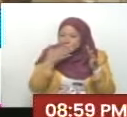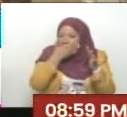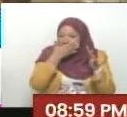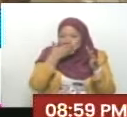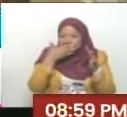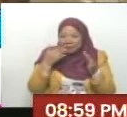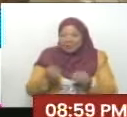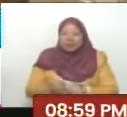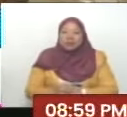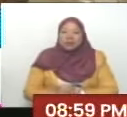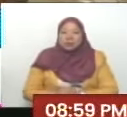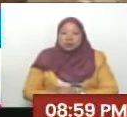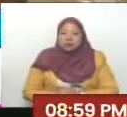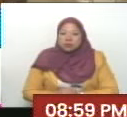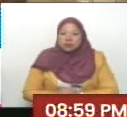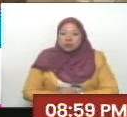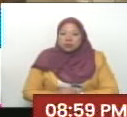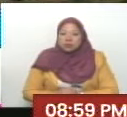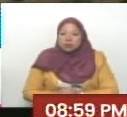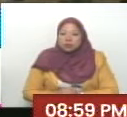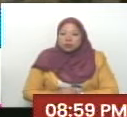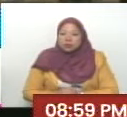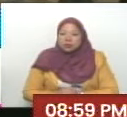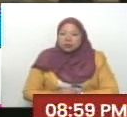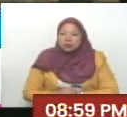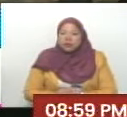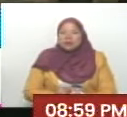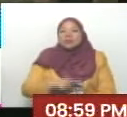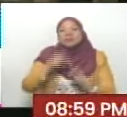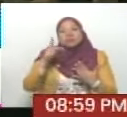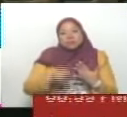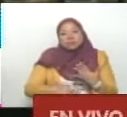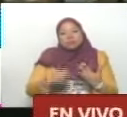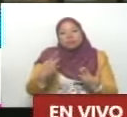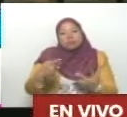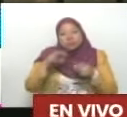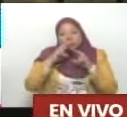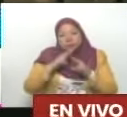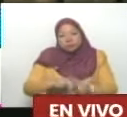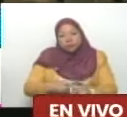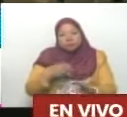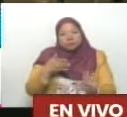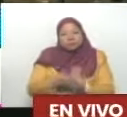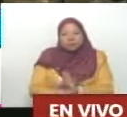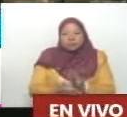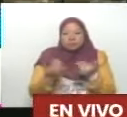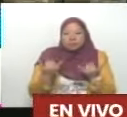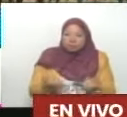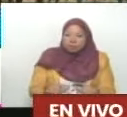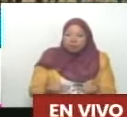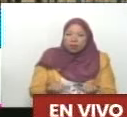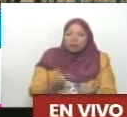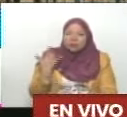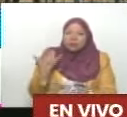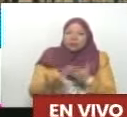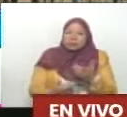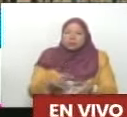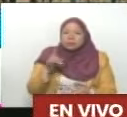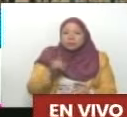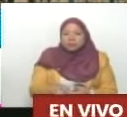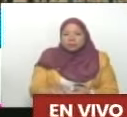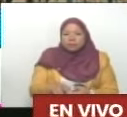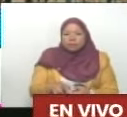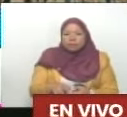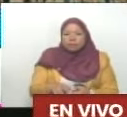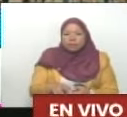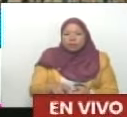con nuestros talentos. Y de la misión Chang'e 6 vamos a tener unos resultados. En las próximas 48 horas ya debe estar la sonda